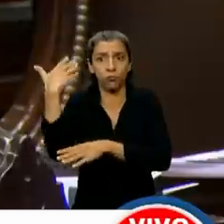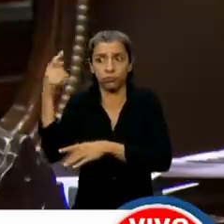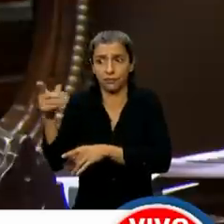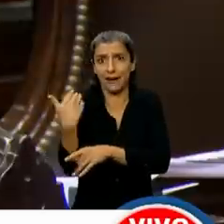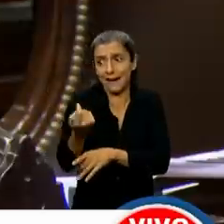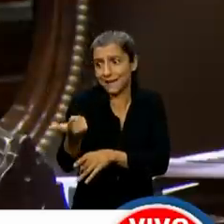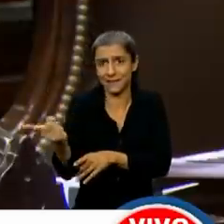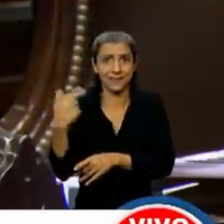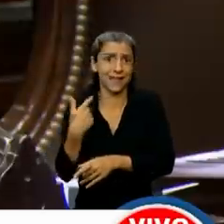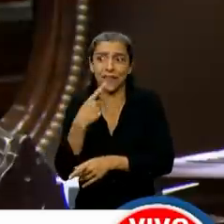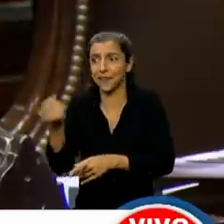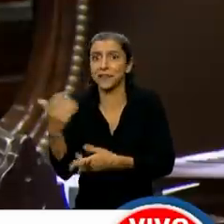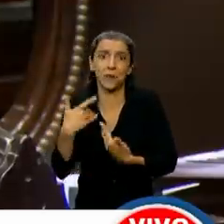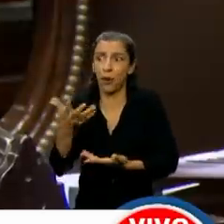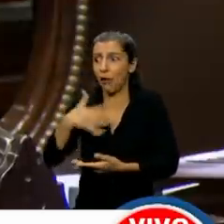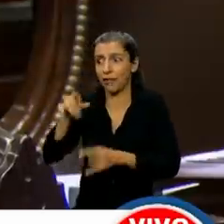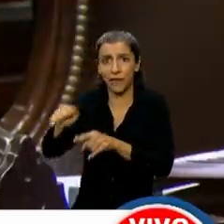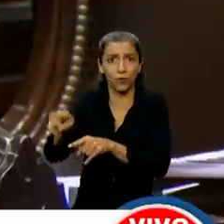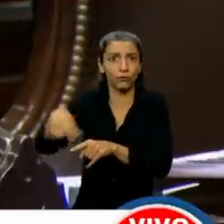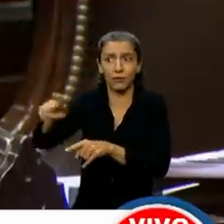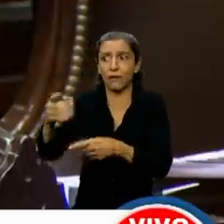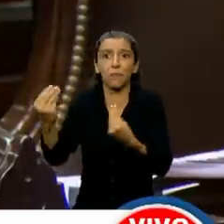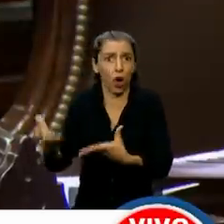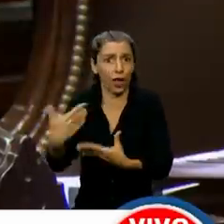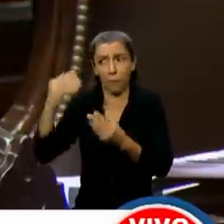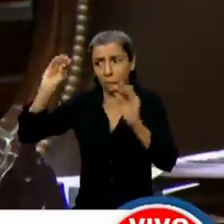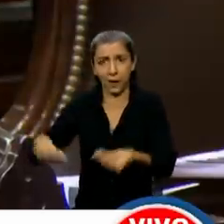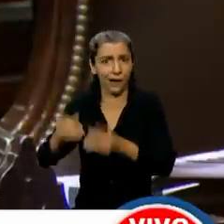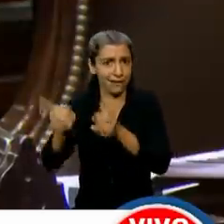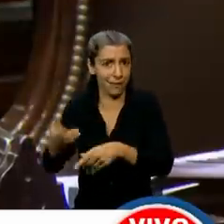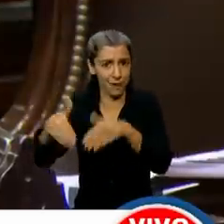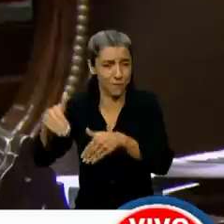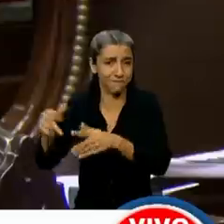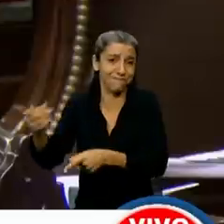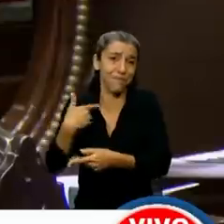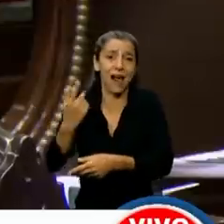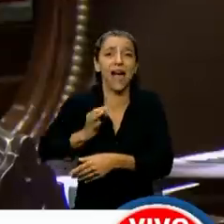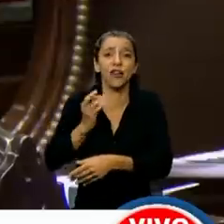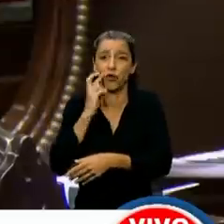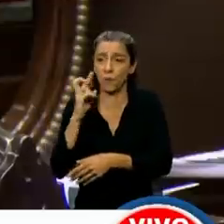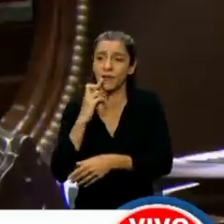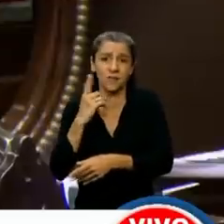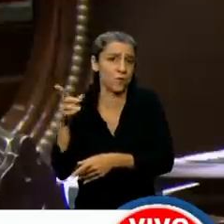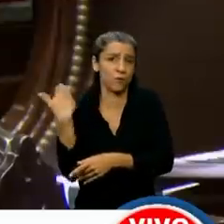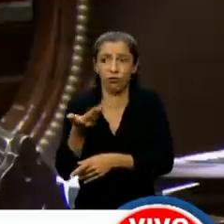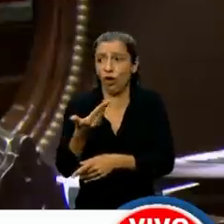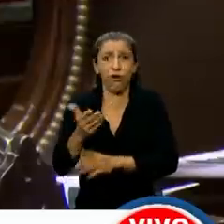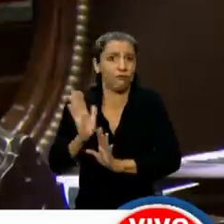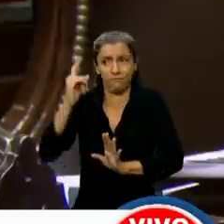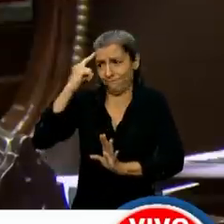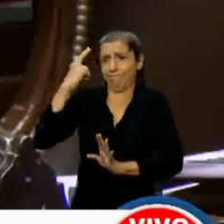solamente las variables estaban para abajo sino que la gente estaba hastiada del endeudamiento de la argentina en forma